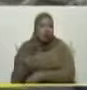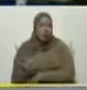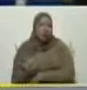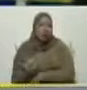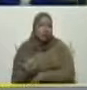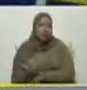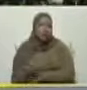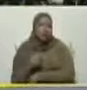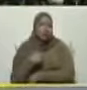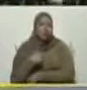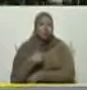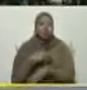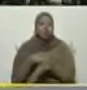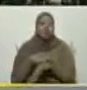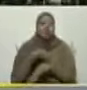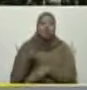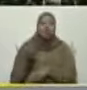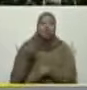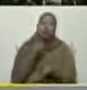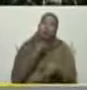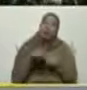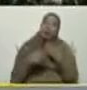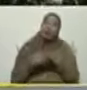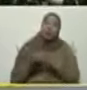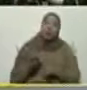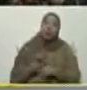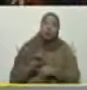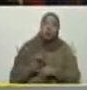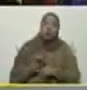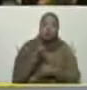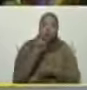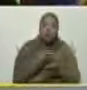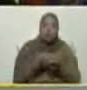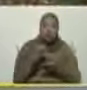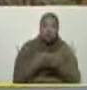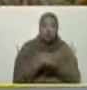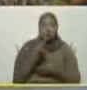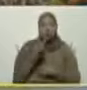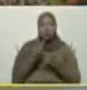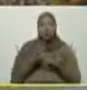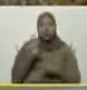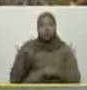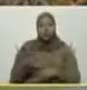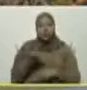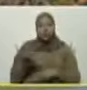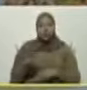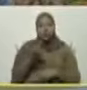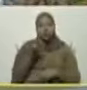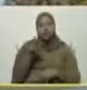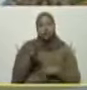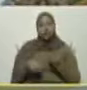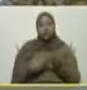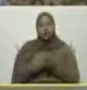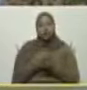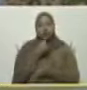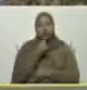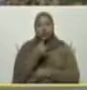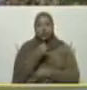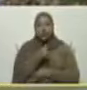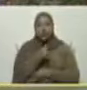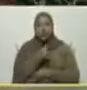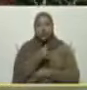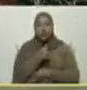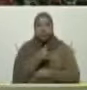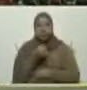yo anuncié que el primer decreto presidencial que voy a firmar el 29 de Julio a las 12 en punto del mediodía